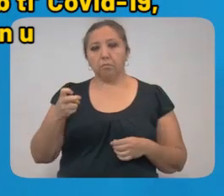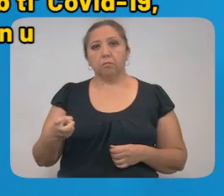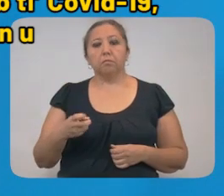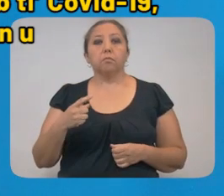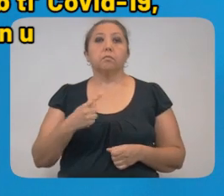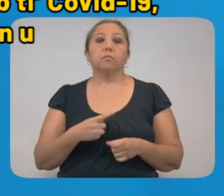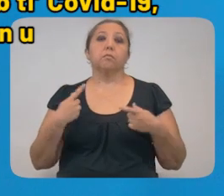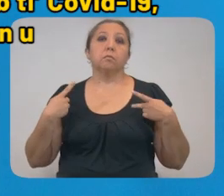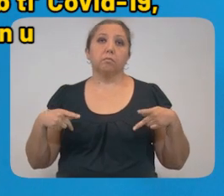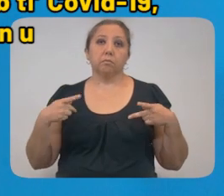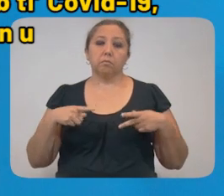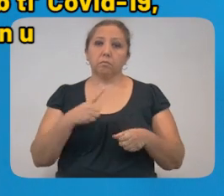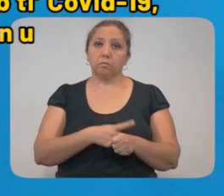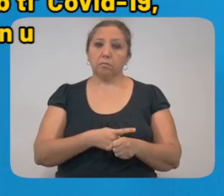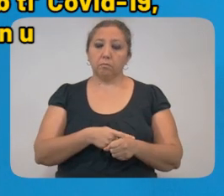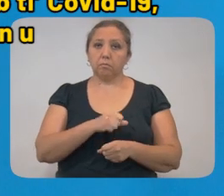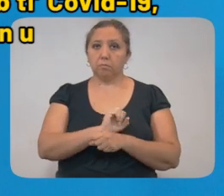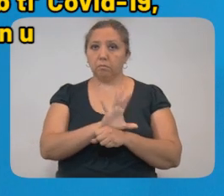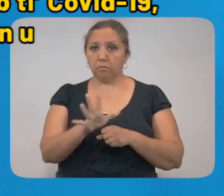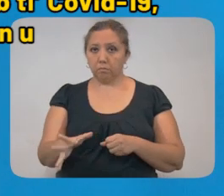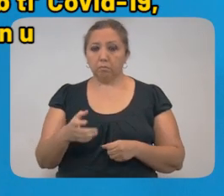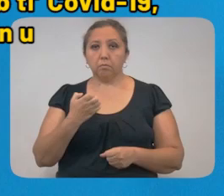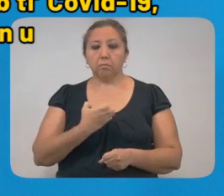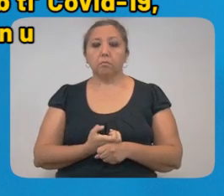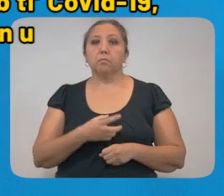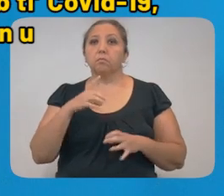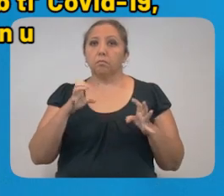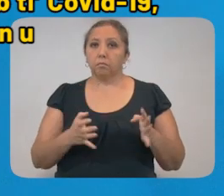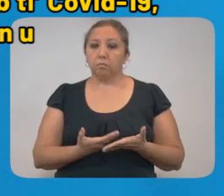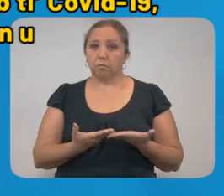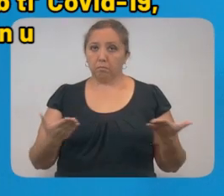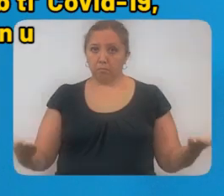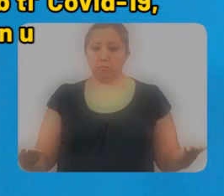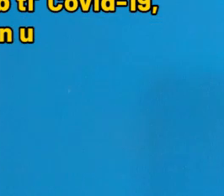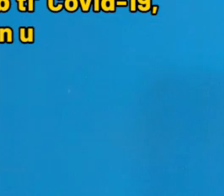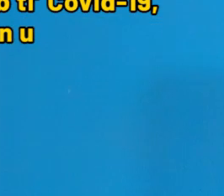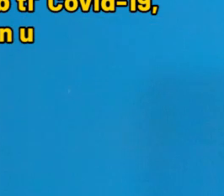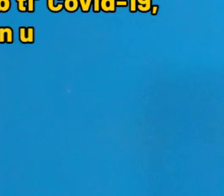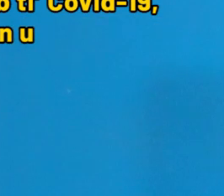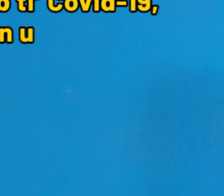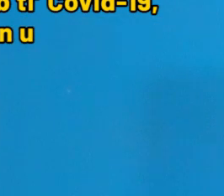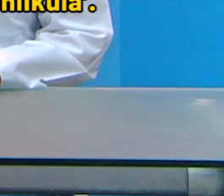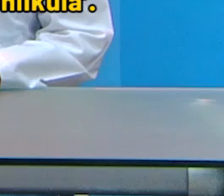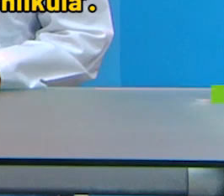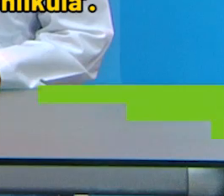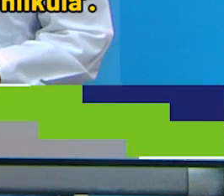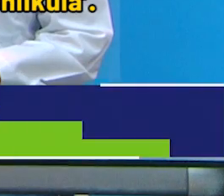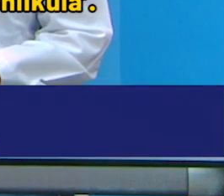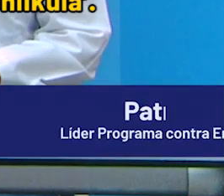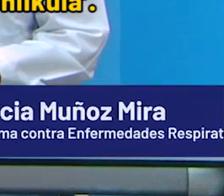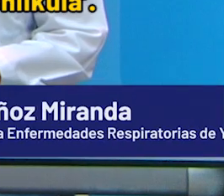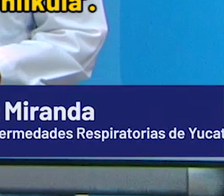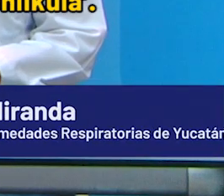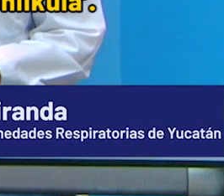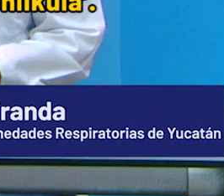estos pacientes dentro del sector salud del estado están actualmente en uso. Ese es el informe hasta el día de hoy, doctora.